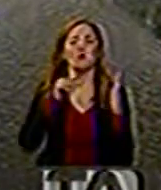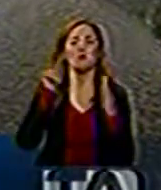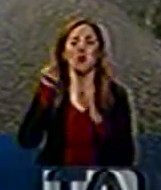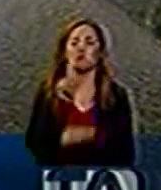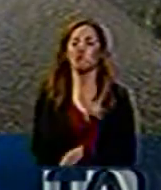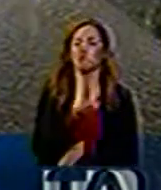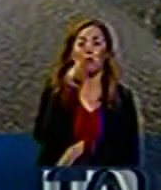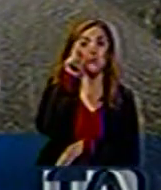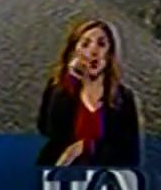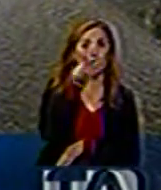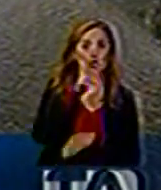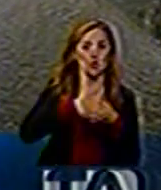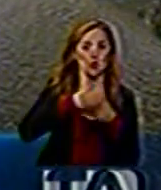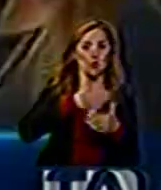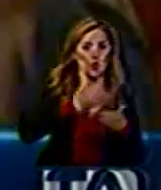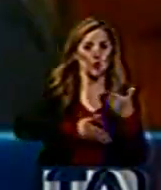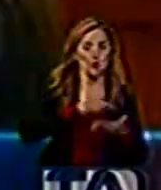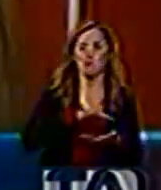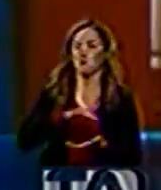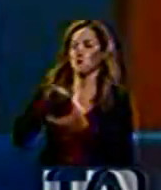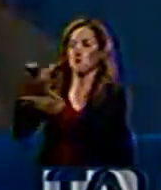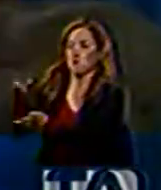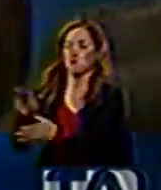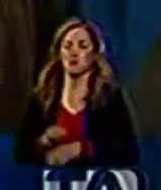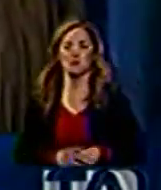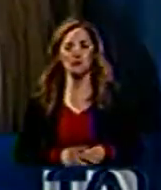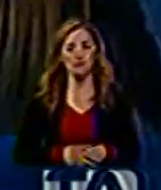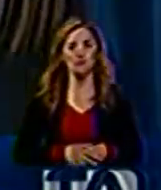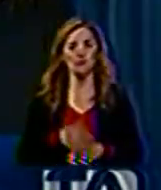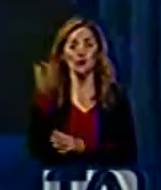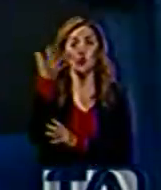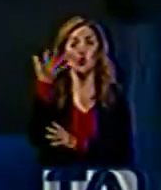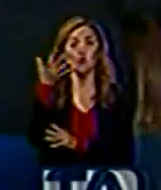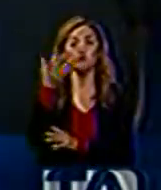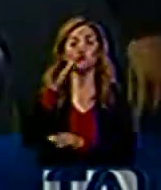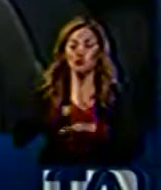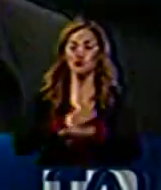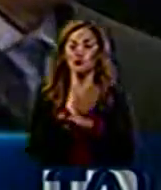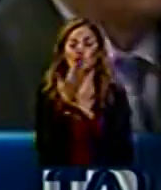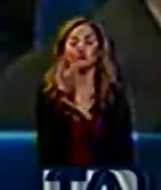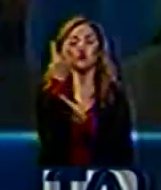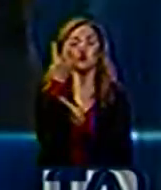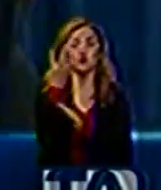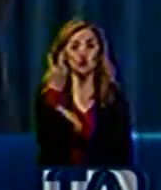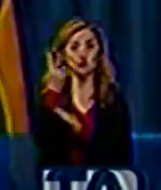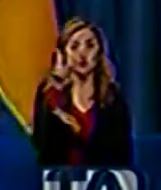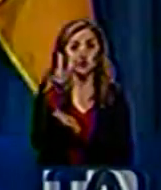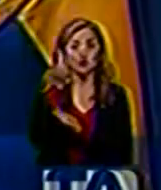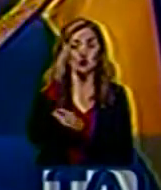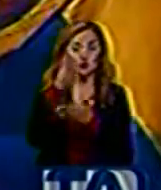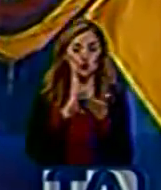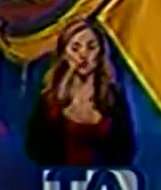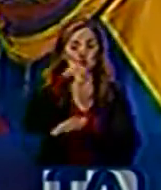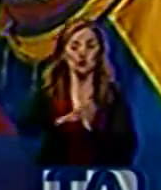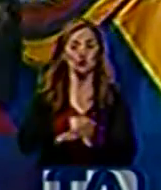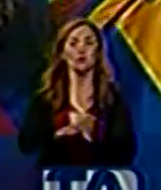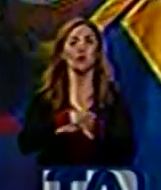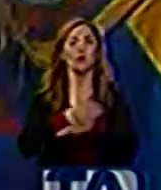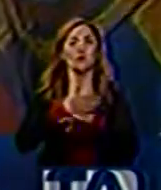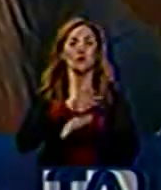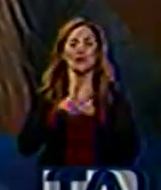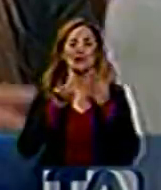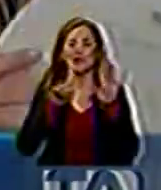la Fiscalía General a entregar documentación. Mientras, en una conferencia de prensa que fue convocada a las 2:30 de la tarde y se realizó 6 horas